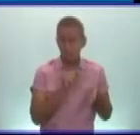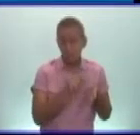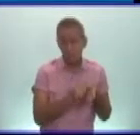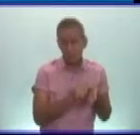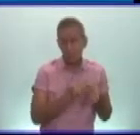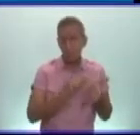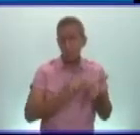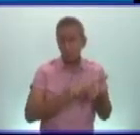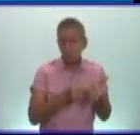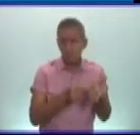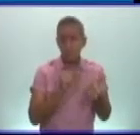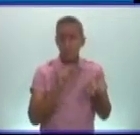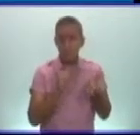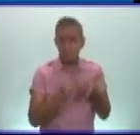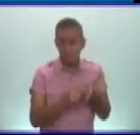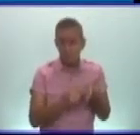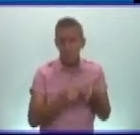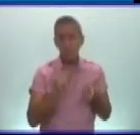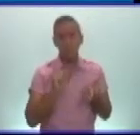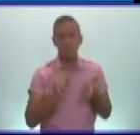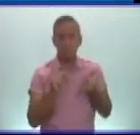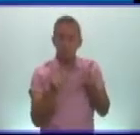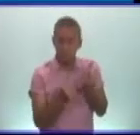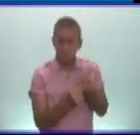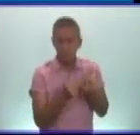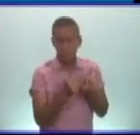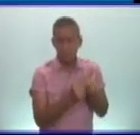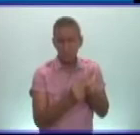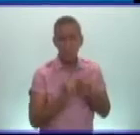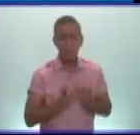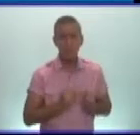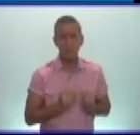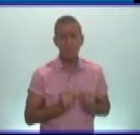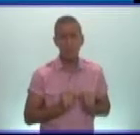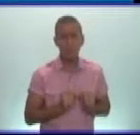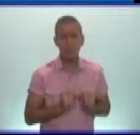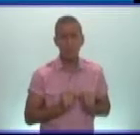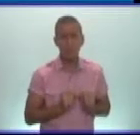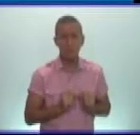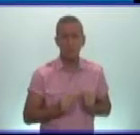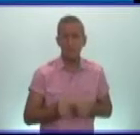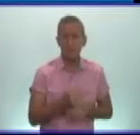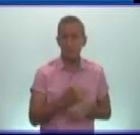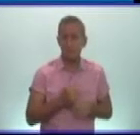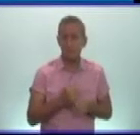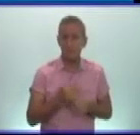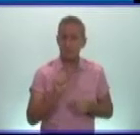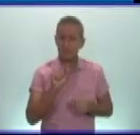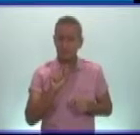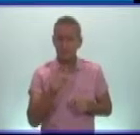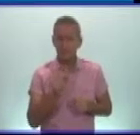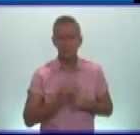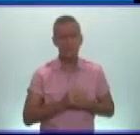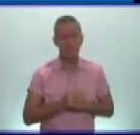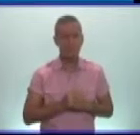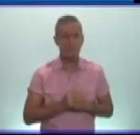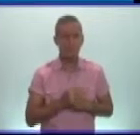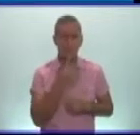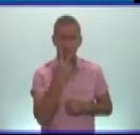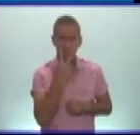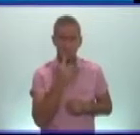el saludo se utilizan los dos puntos y para la despedida se utiliza la coma. Veamos la